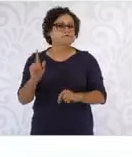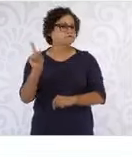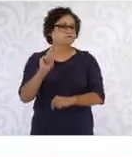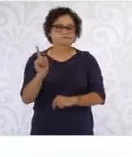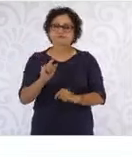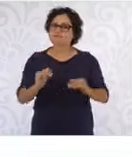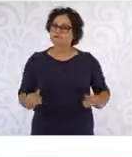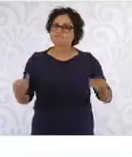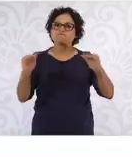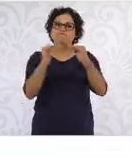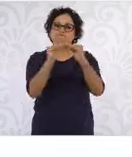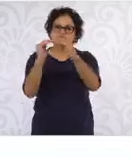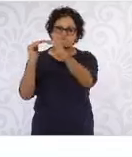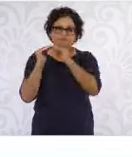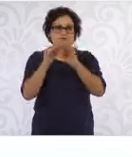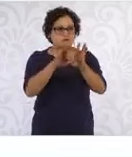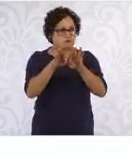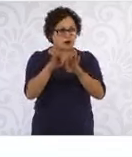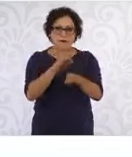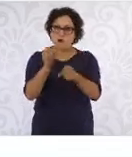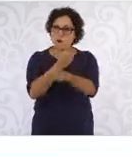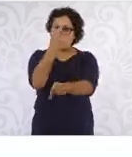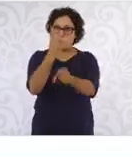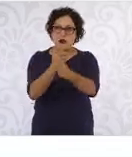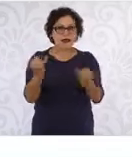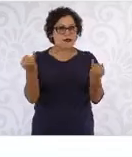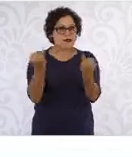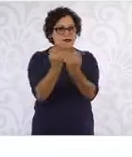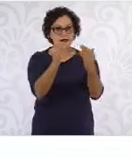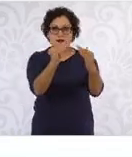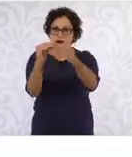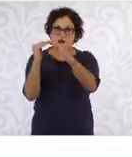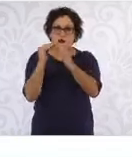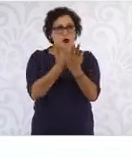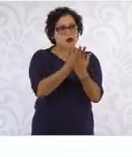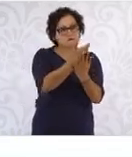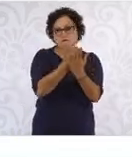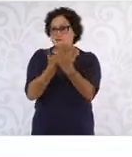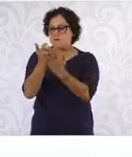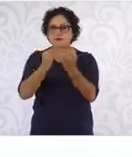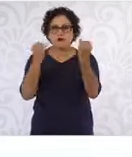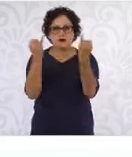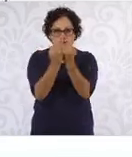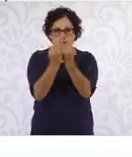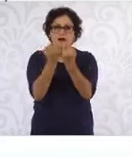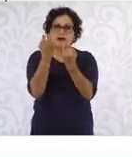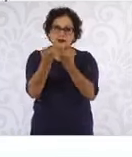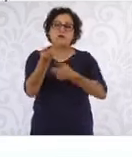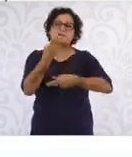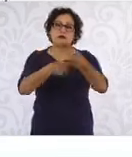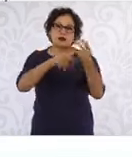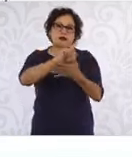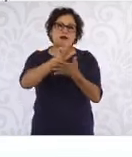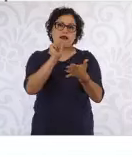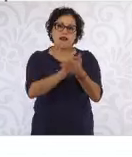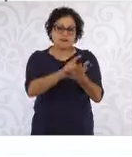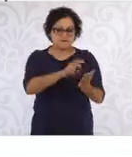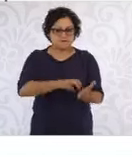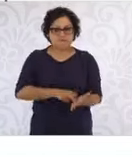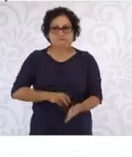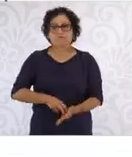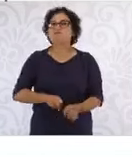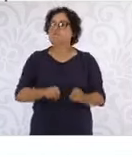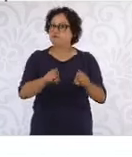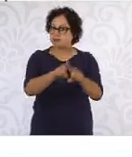salario igual, y eso provocará también reformas en la materia. Y sigue, adelante. Y